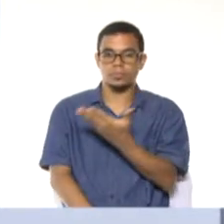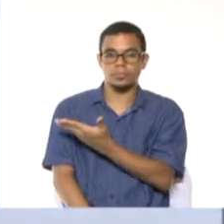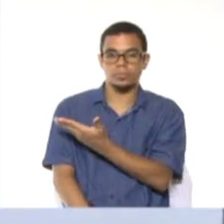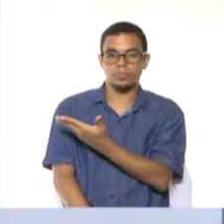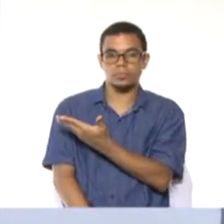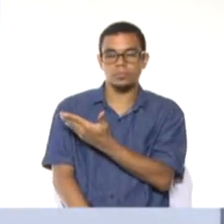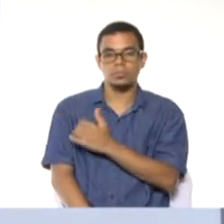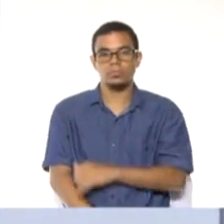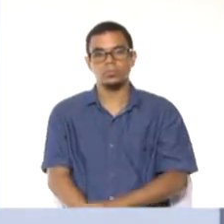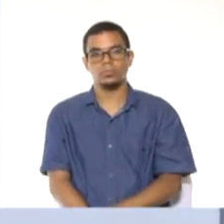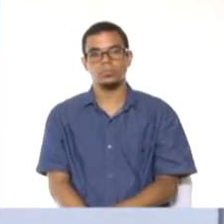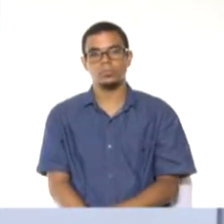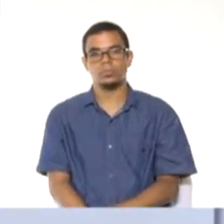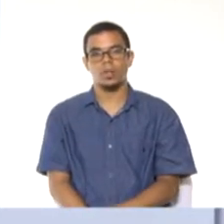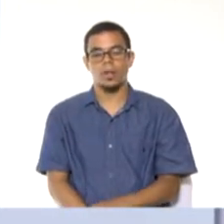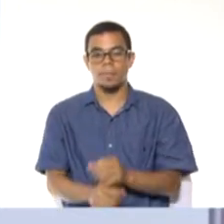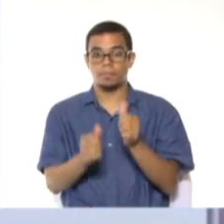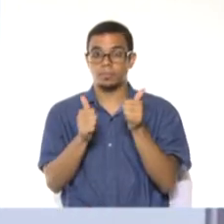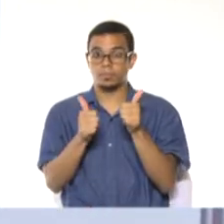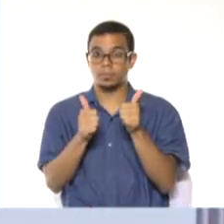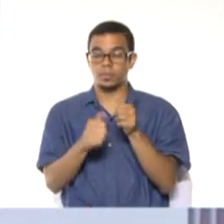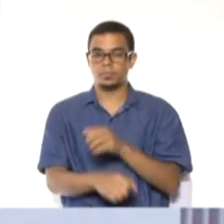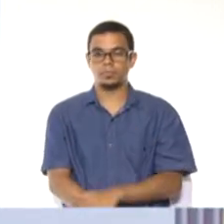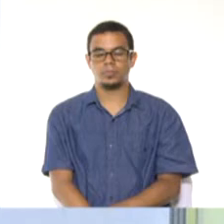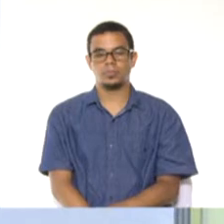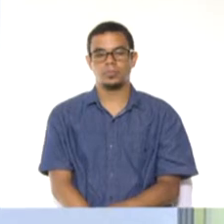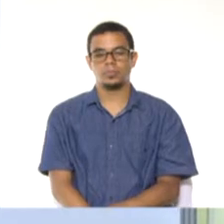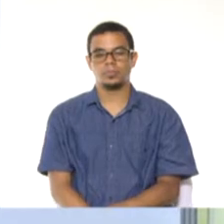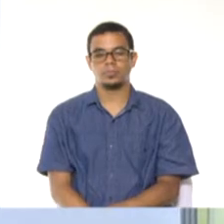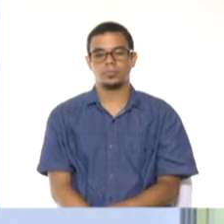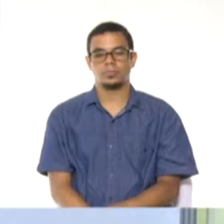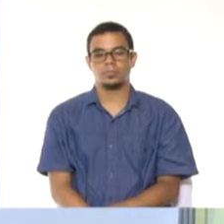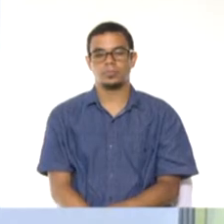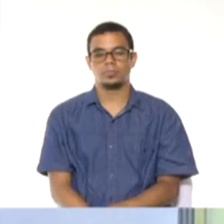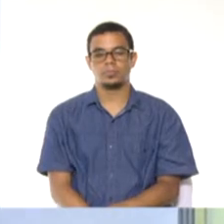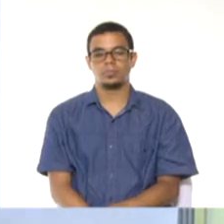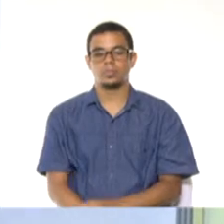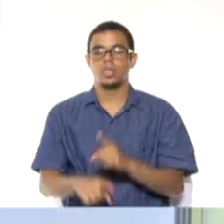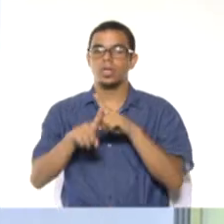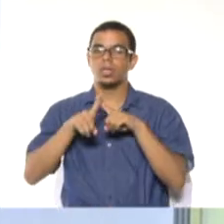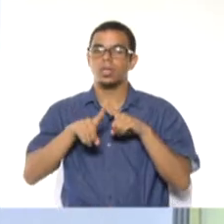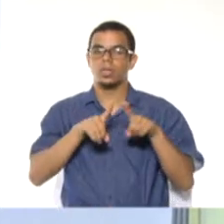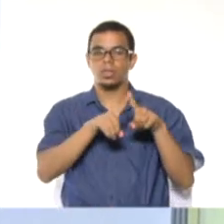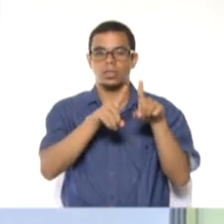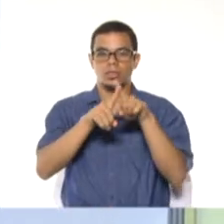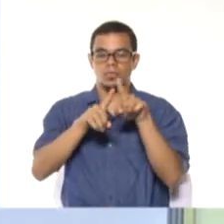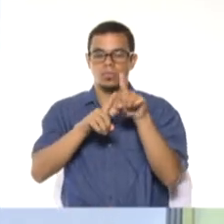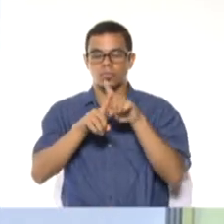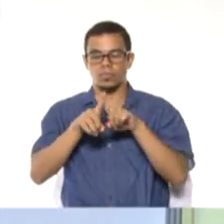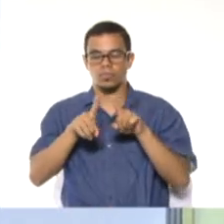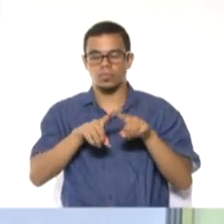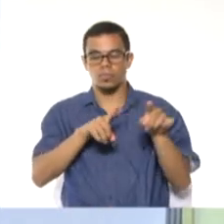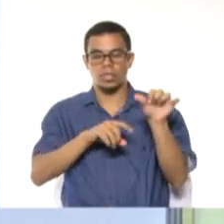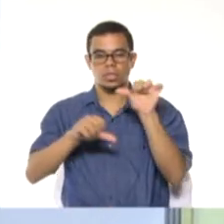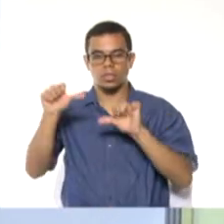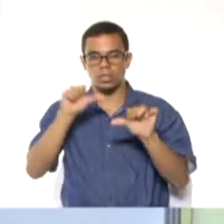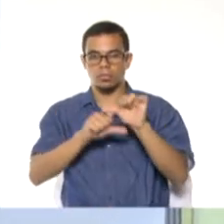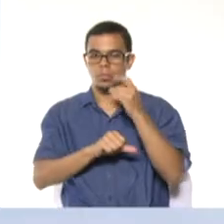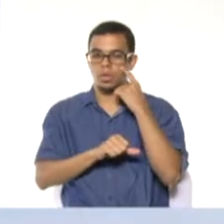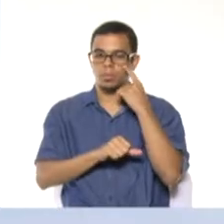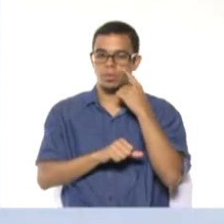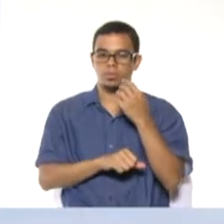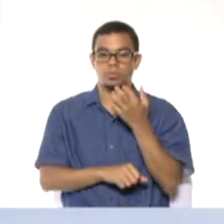química. Entonces, tenemos varios elementos a reconocer. Aquí coloqué un ejemplo